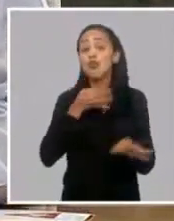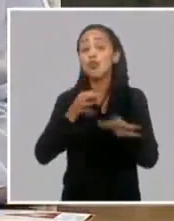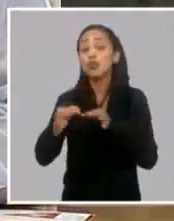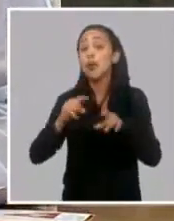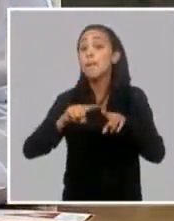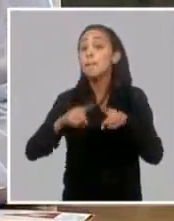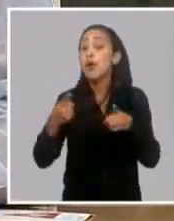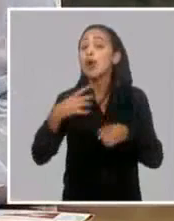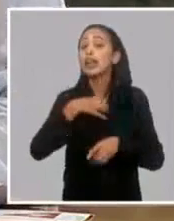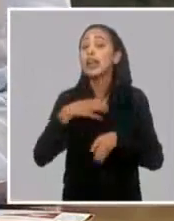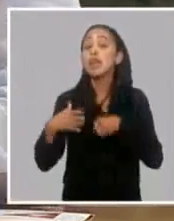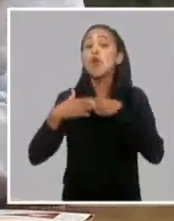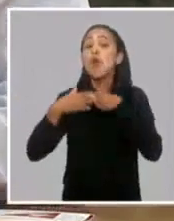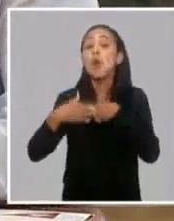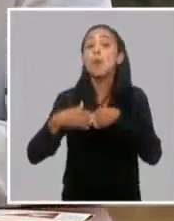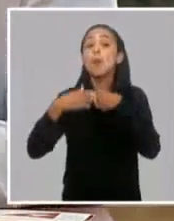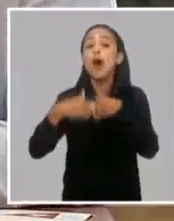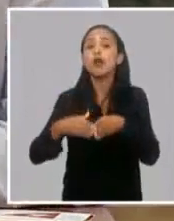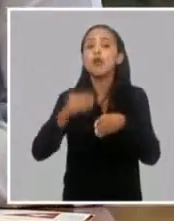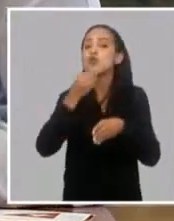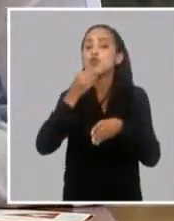un barco retenido